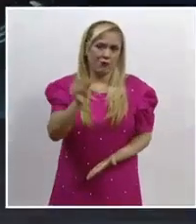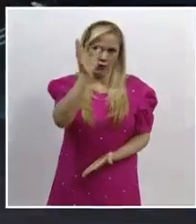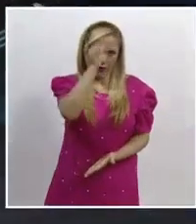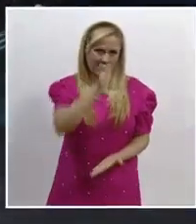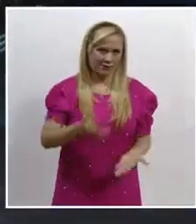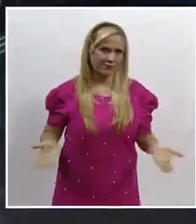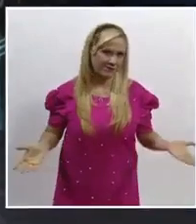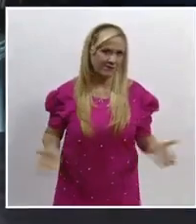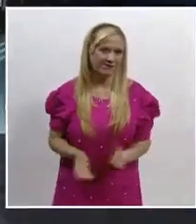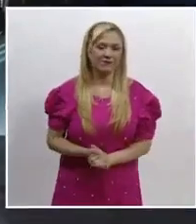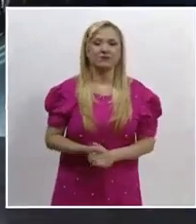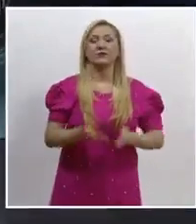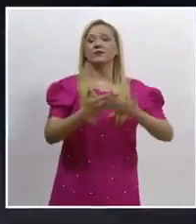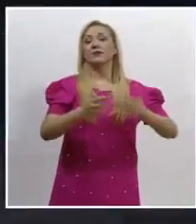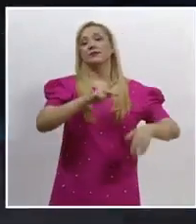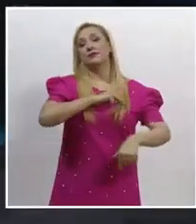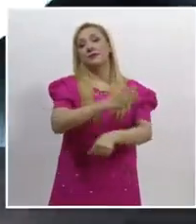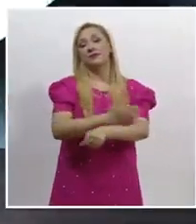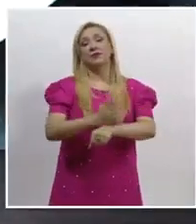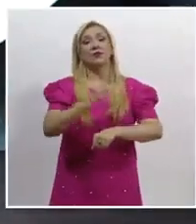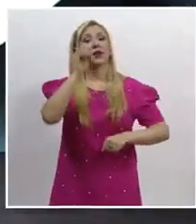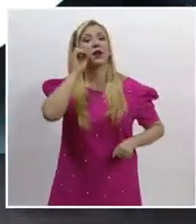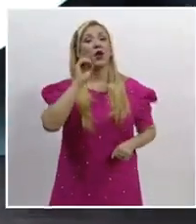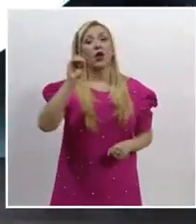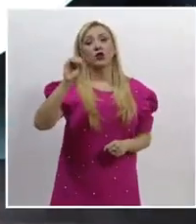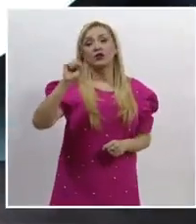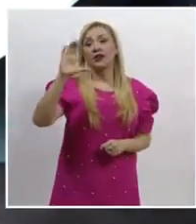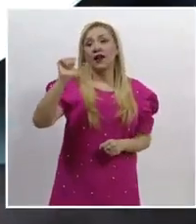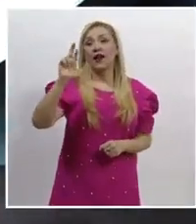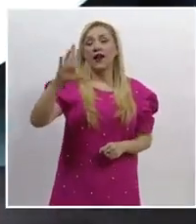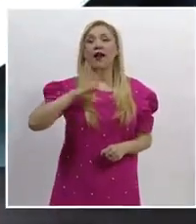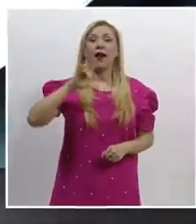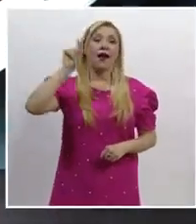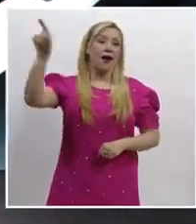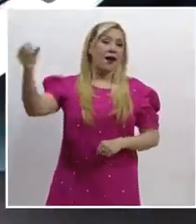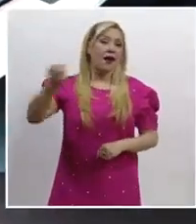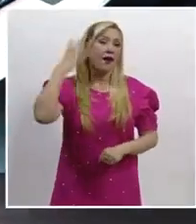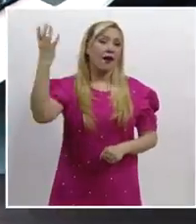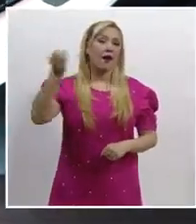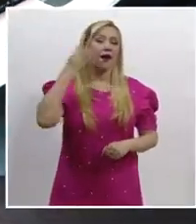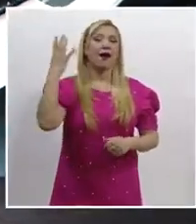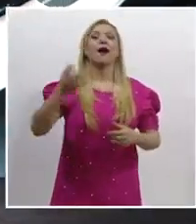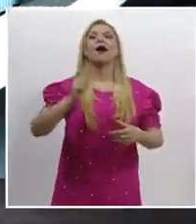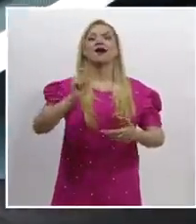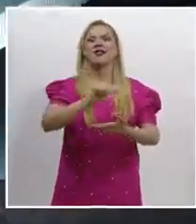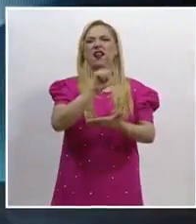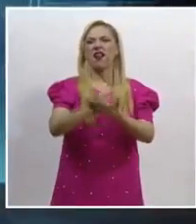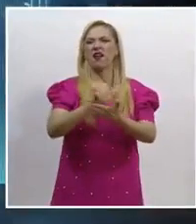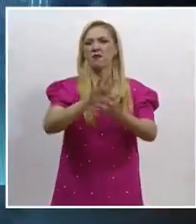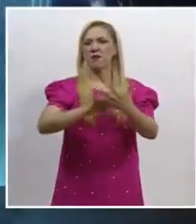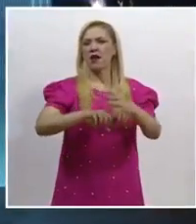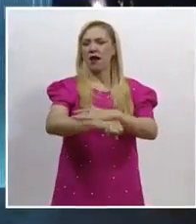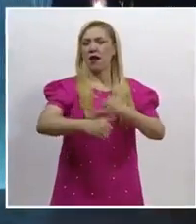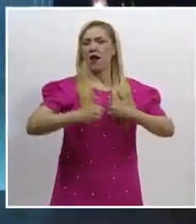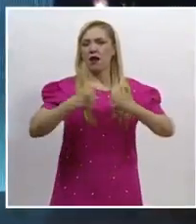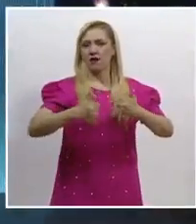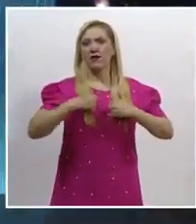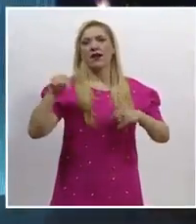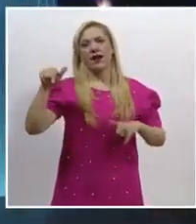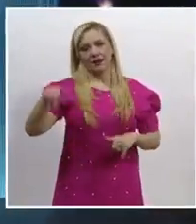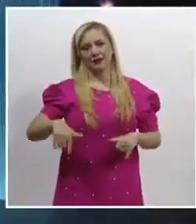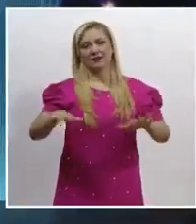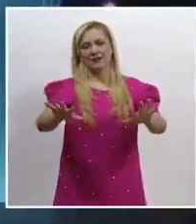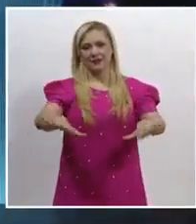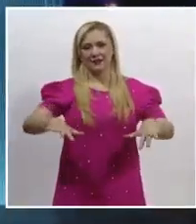Ahora nos enlazamos con mi compañero Óscar González, quien se encuentra en el Foro sobre Justicia Penal para Adolescentes organizado por el Consejo de la